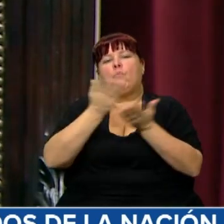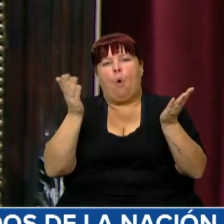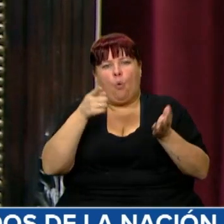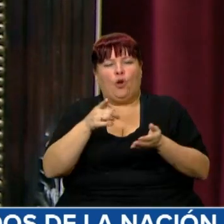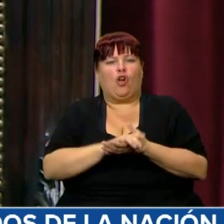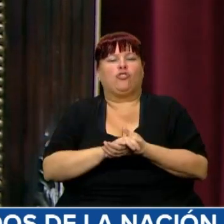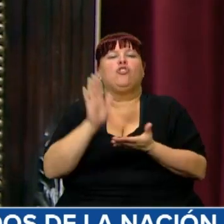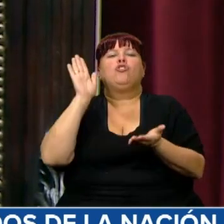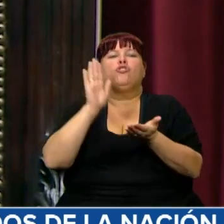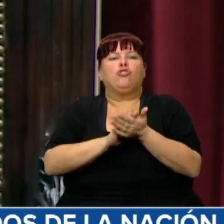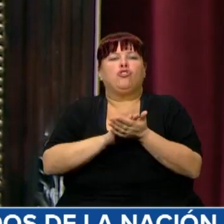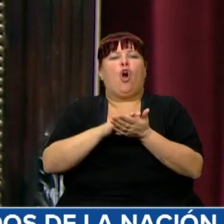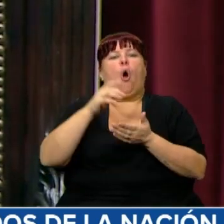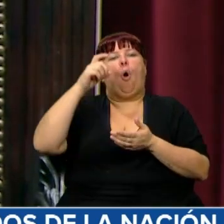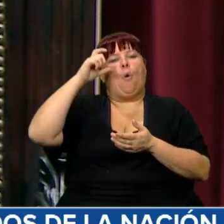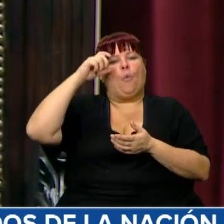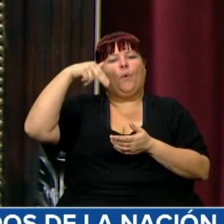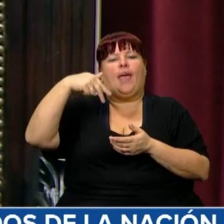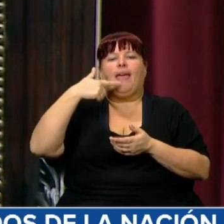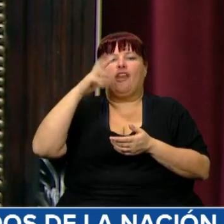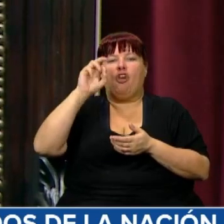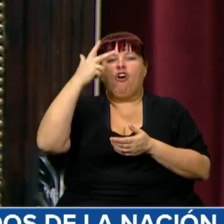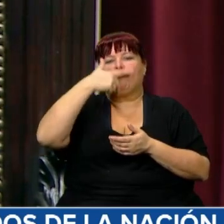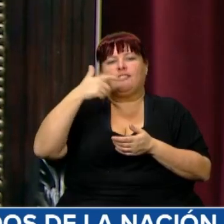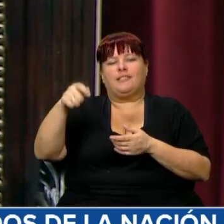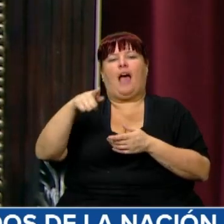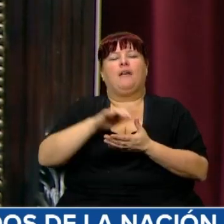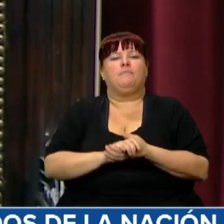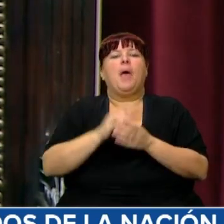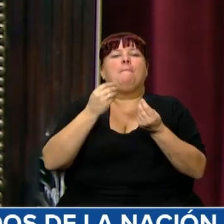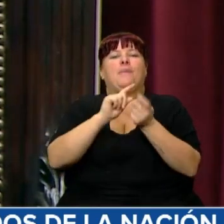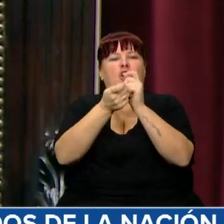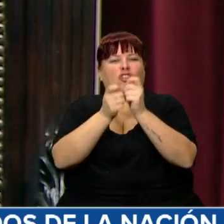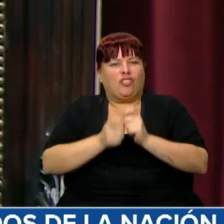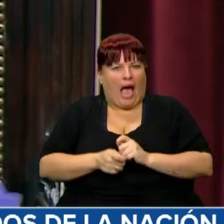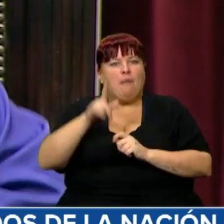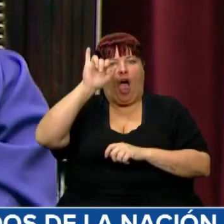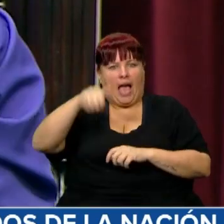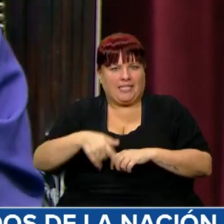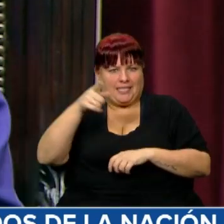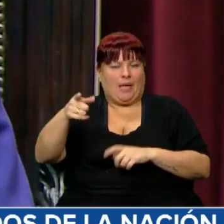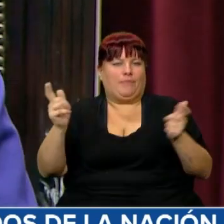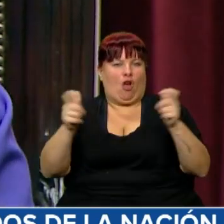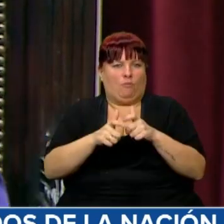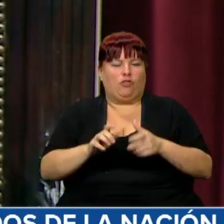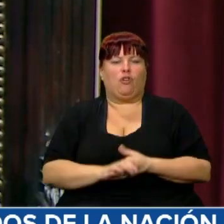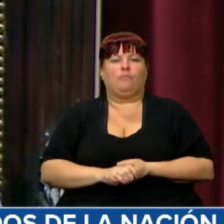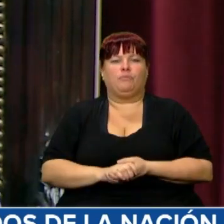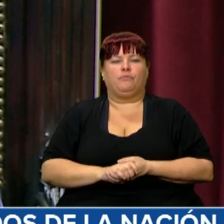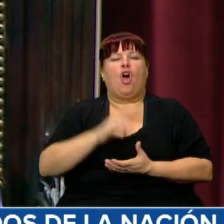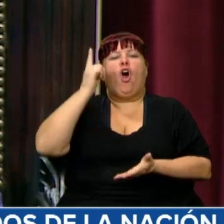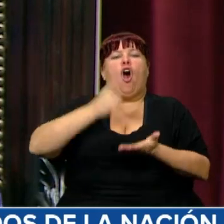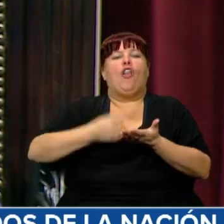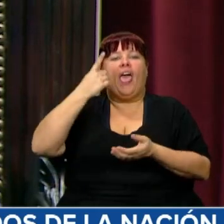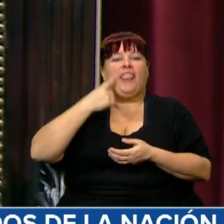públicos respecto al Ente Nacional de Obras Hídricas de Saneamiento, con la modificación aceptada por la Comisión. Orden